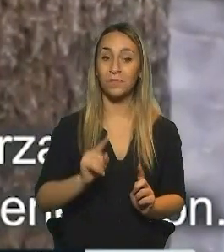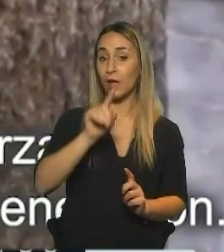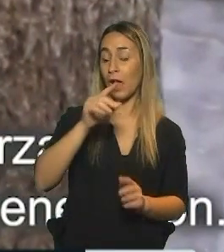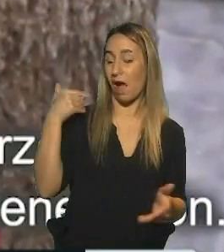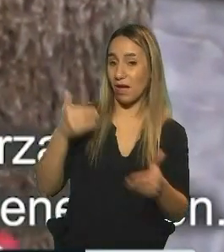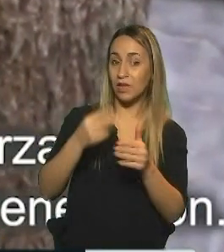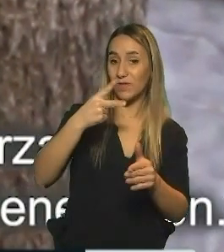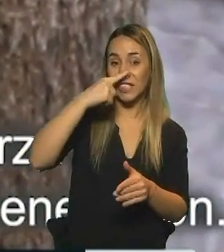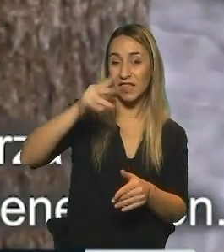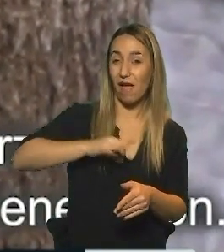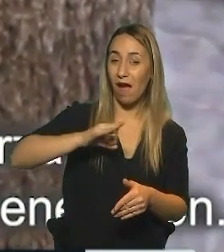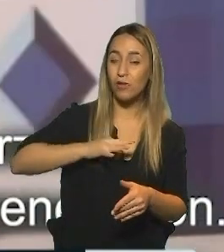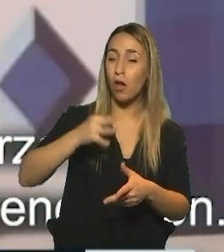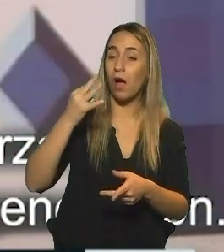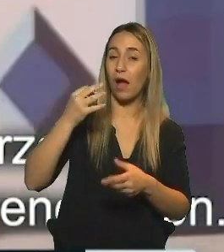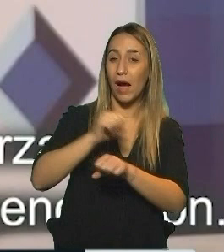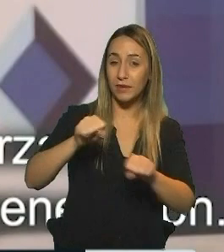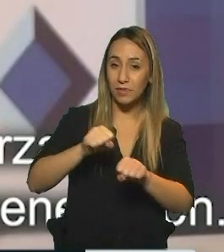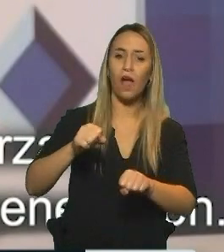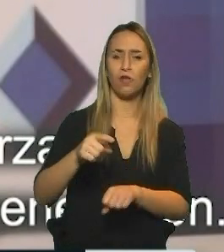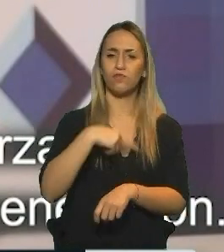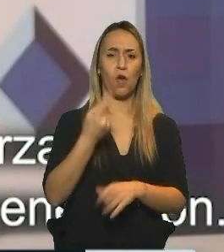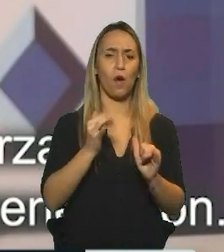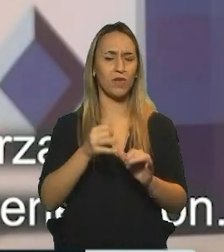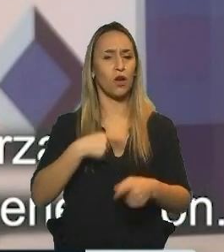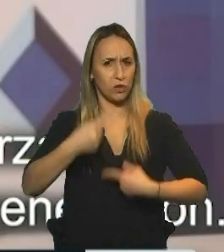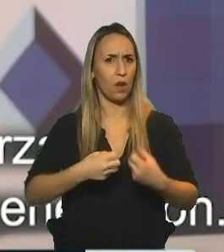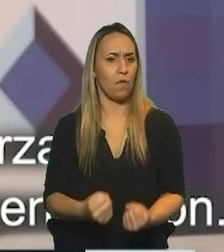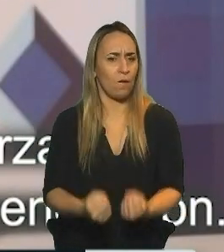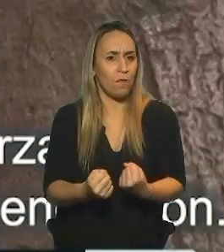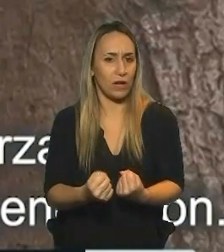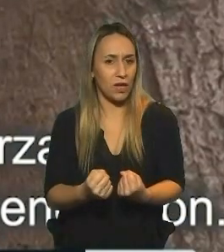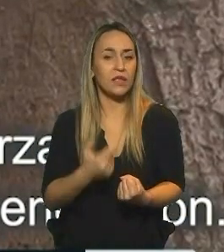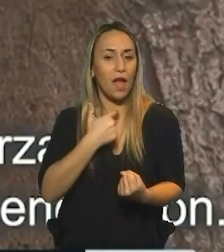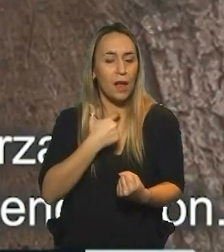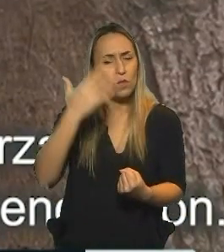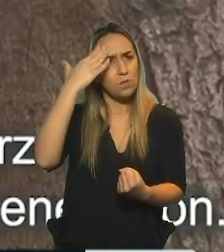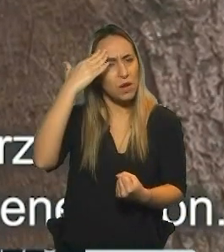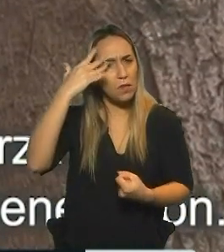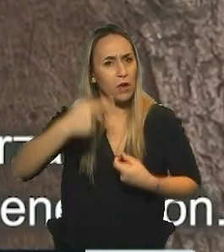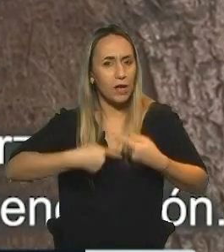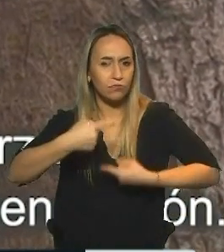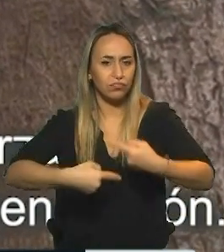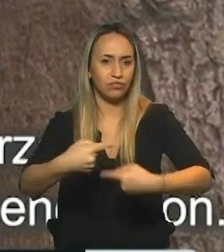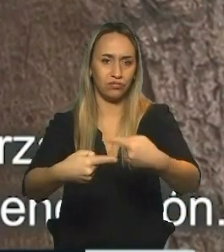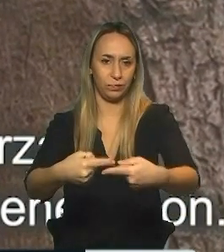del atentado, los jóvenes seguimos con fuerza y firmeza en la transmisión de la memoria de generación en generación.